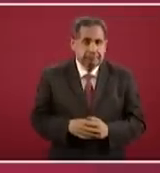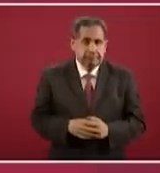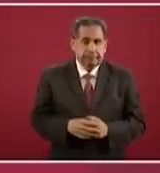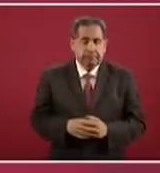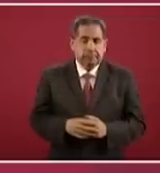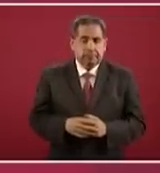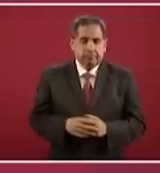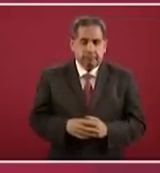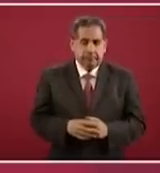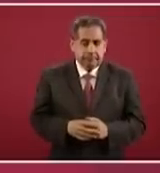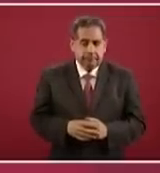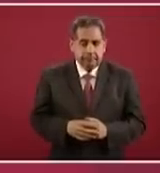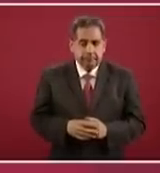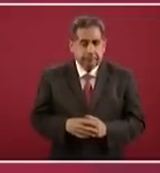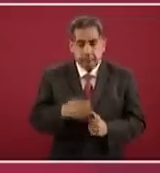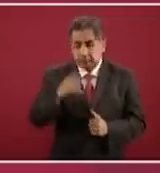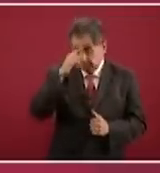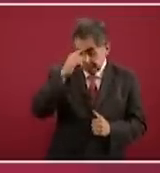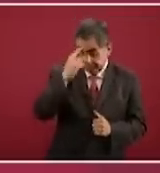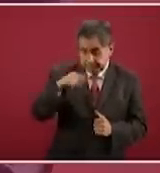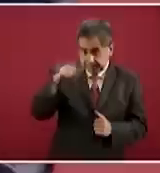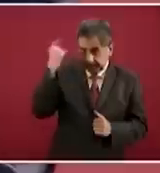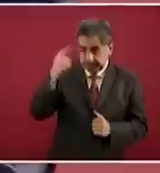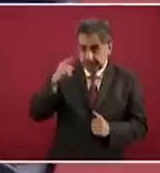No fue fácil,